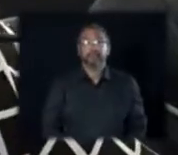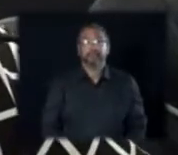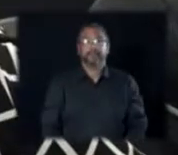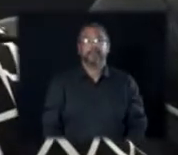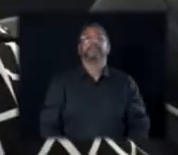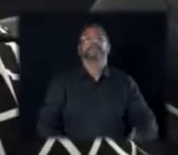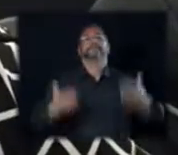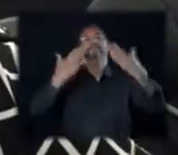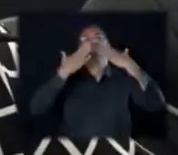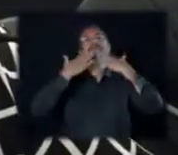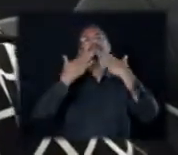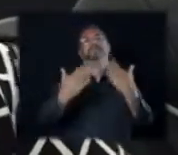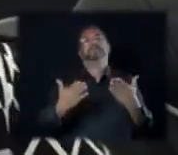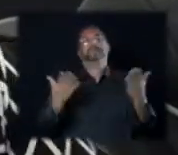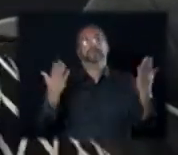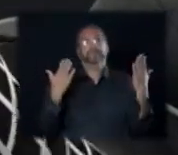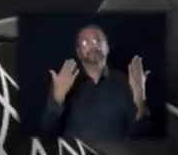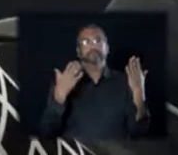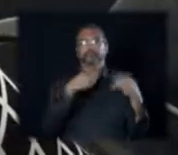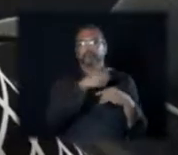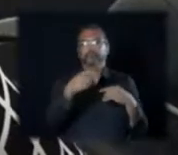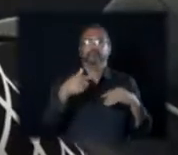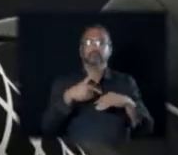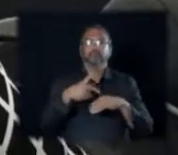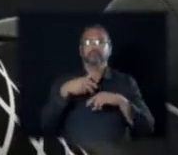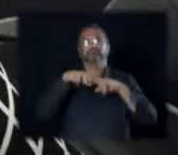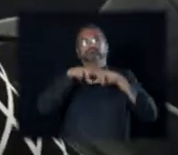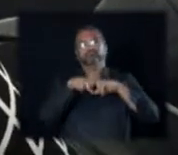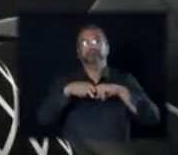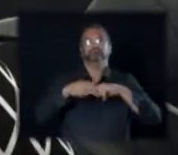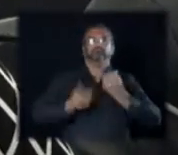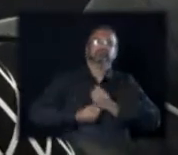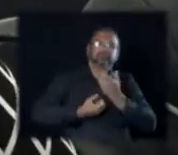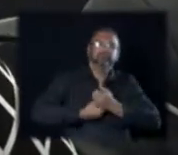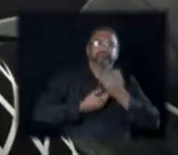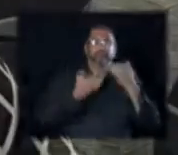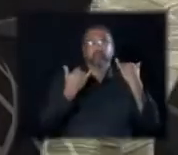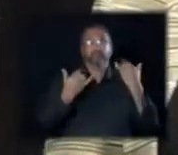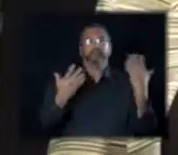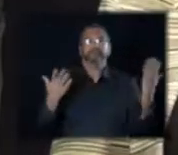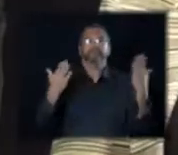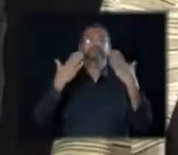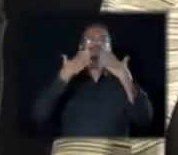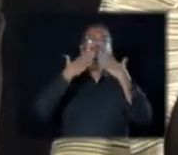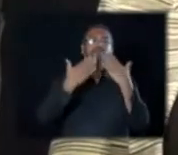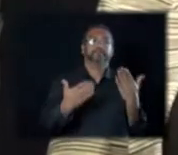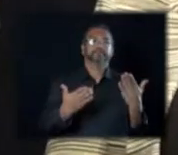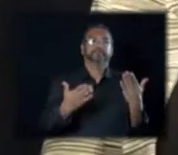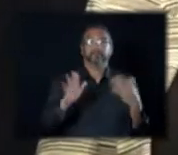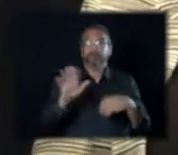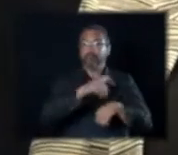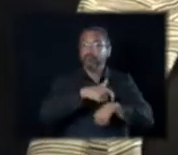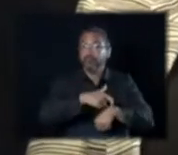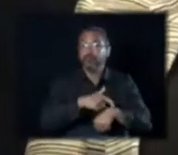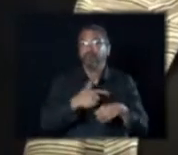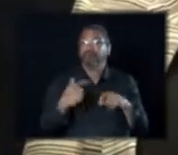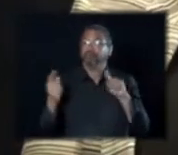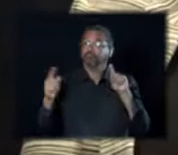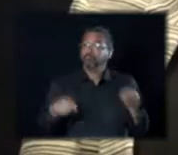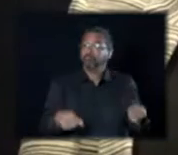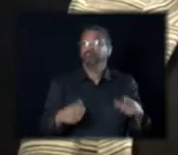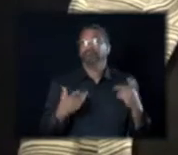adicional? Muchas gracias por su testimonio en el día de hoy. Muchas gracias por su